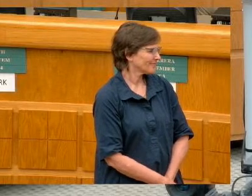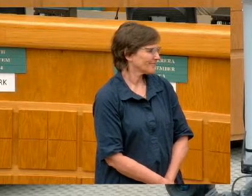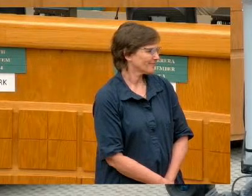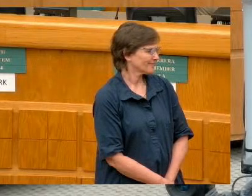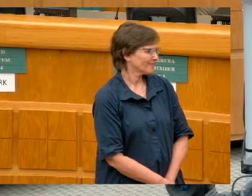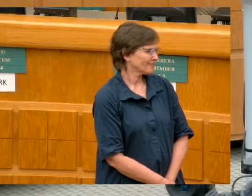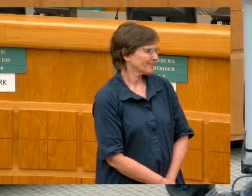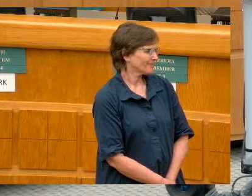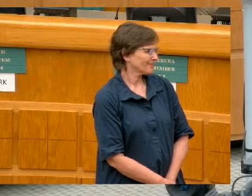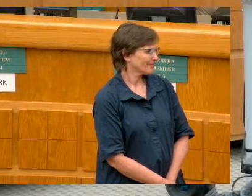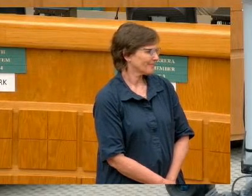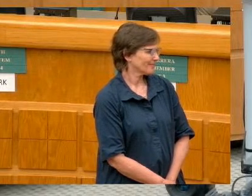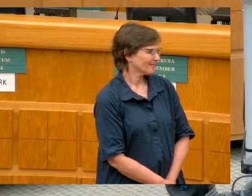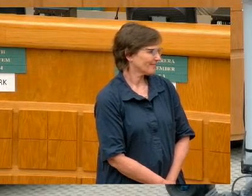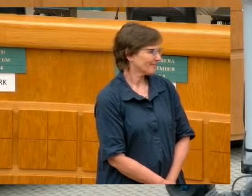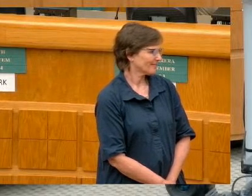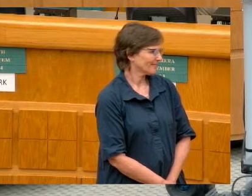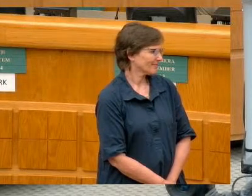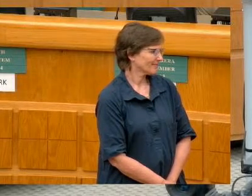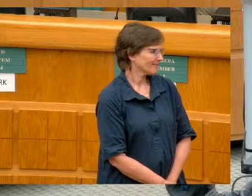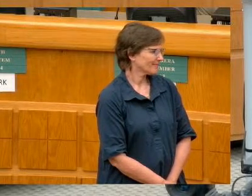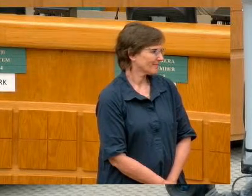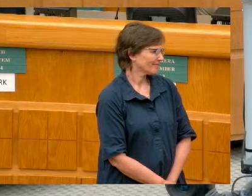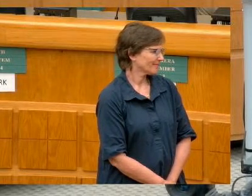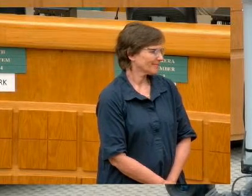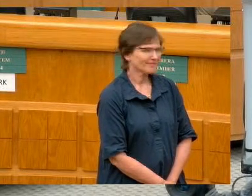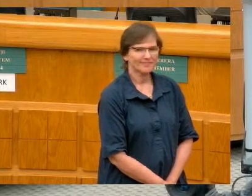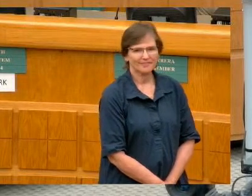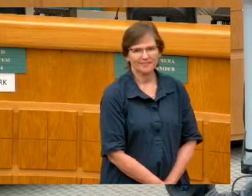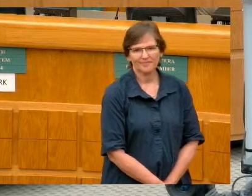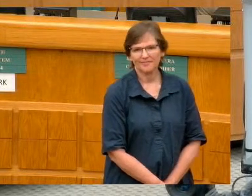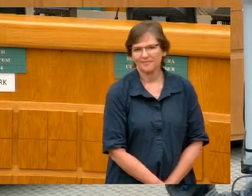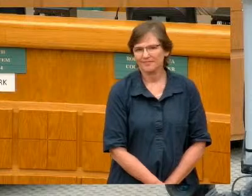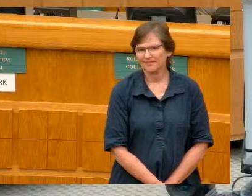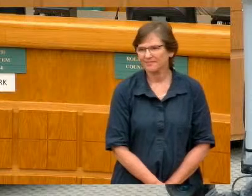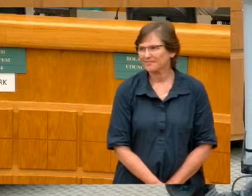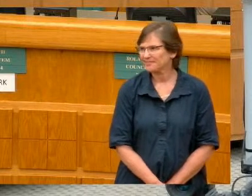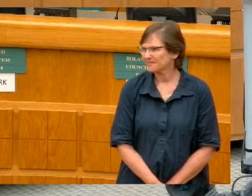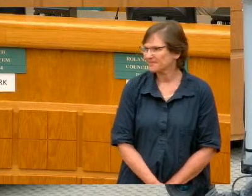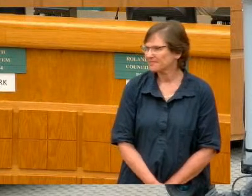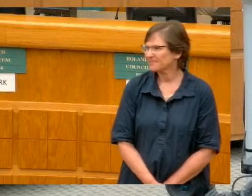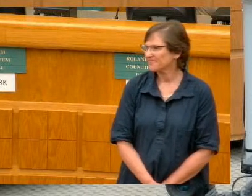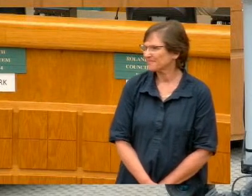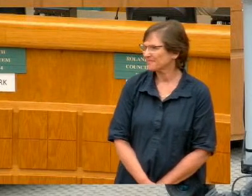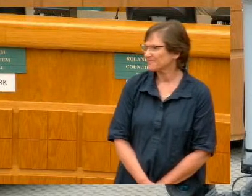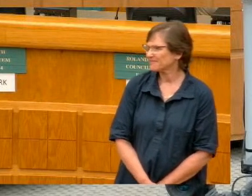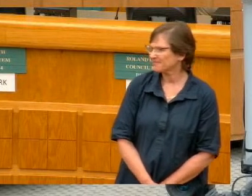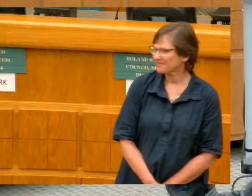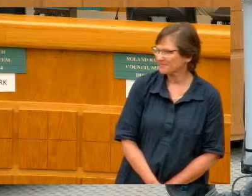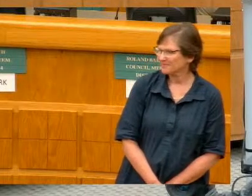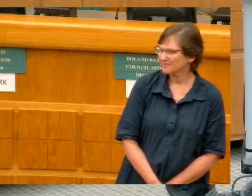para ayudarlos. Esta información nos ayuda a todos a prepararnos mejor.